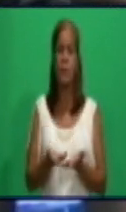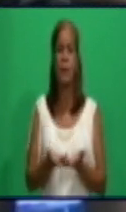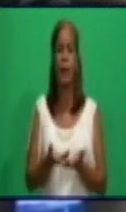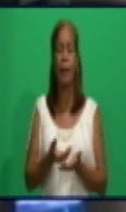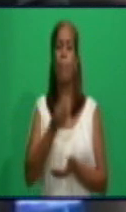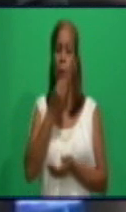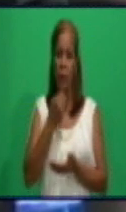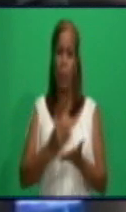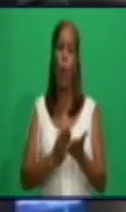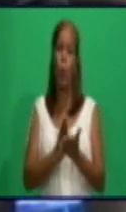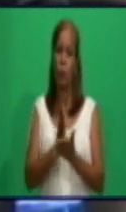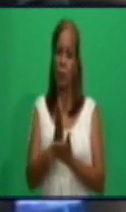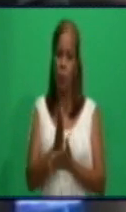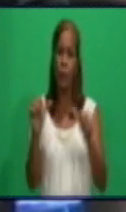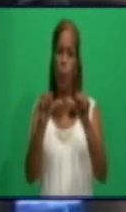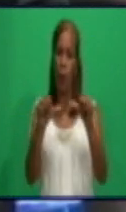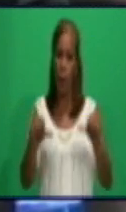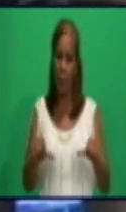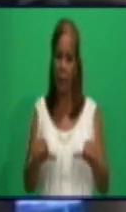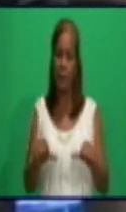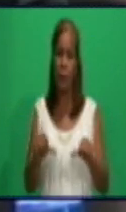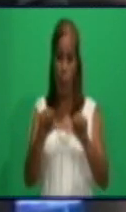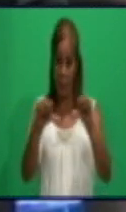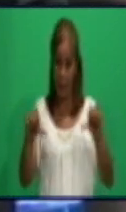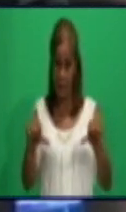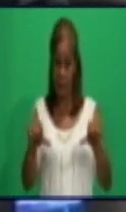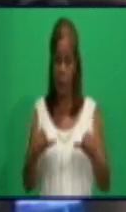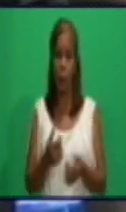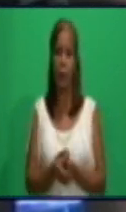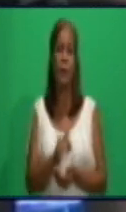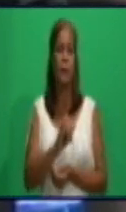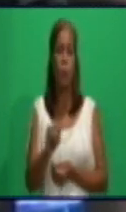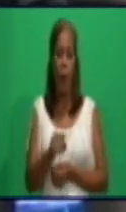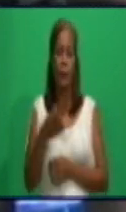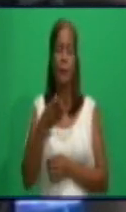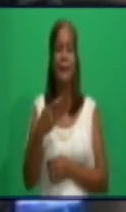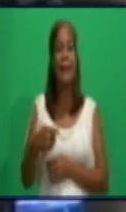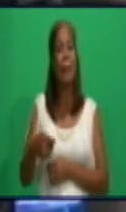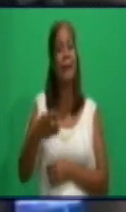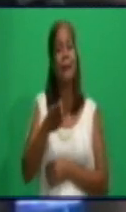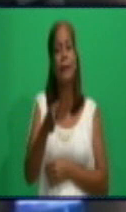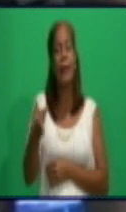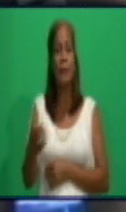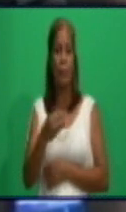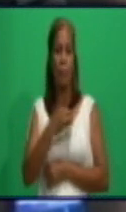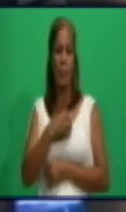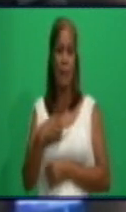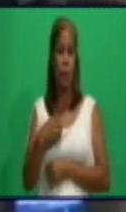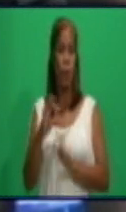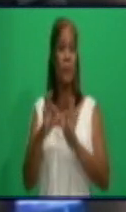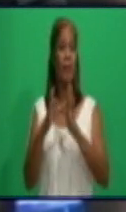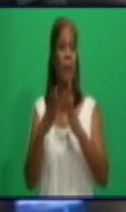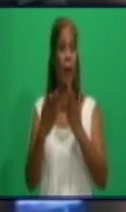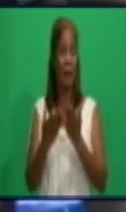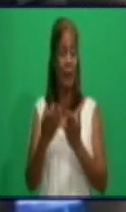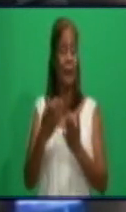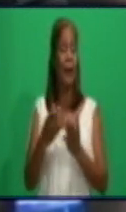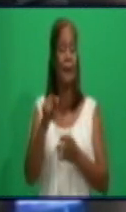obstante, Yunel, todos estos pacientes se tienen que dirigir a su médico de asistencia, al servicio por lo cual genera su